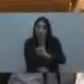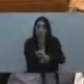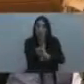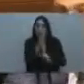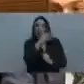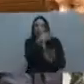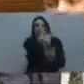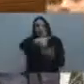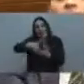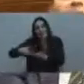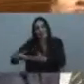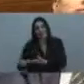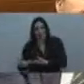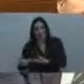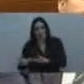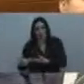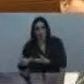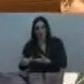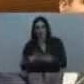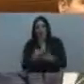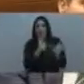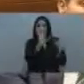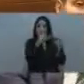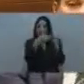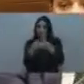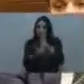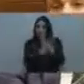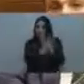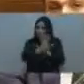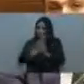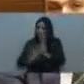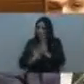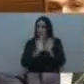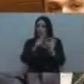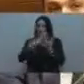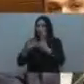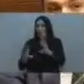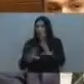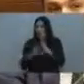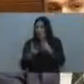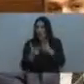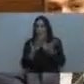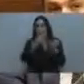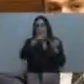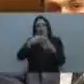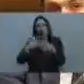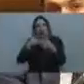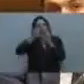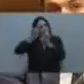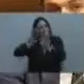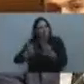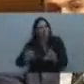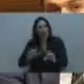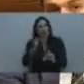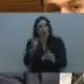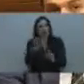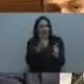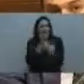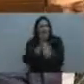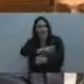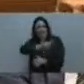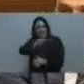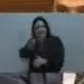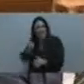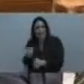de los cauces oportunos de los colectivos vecinales, de los colectivos sociales, de los colectivos empresariales y de todos los agentes